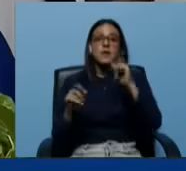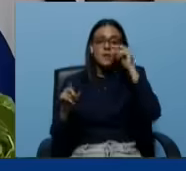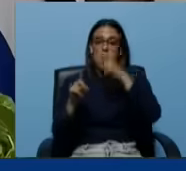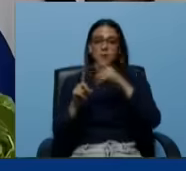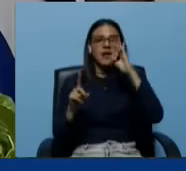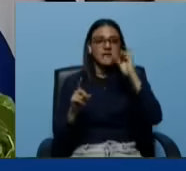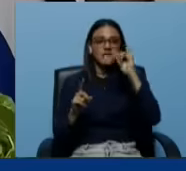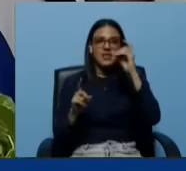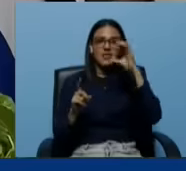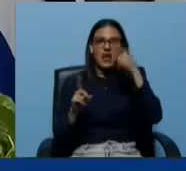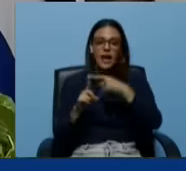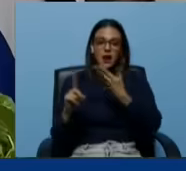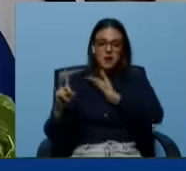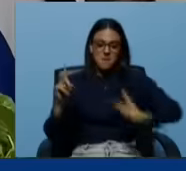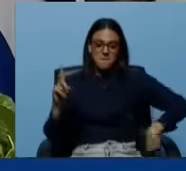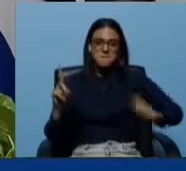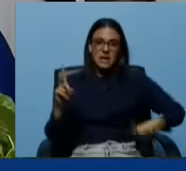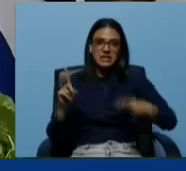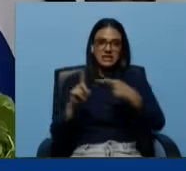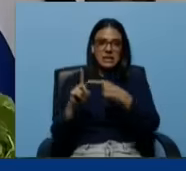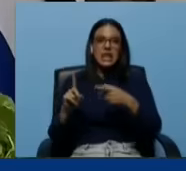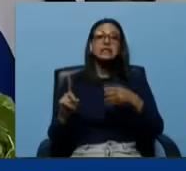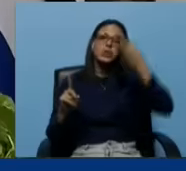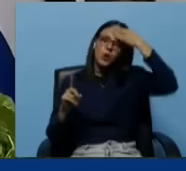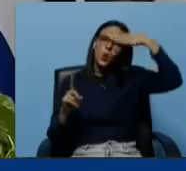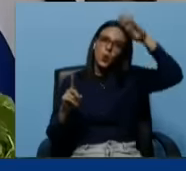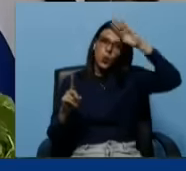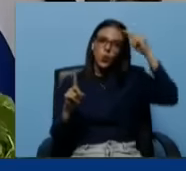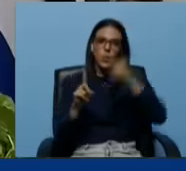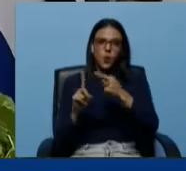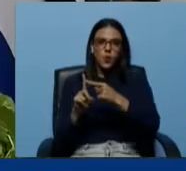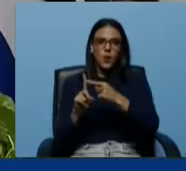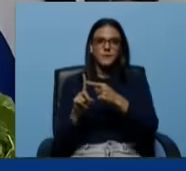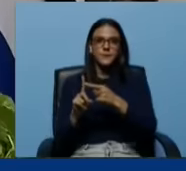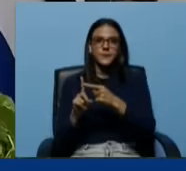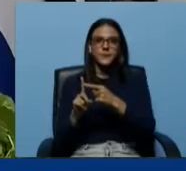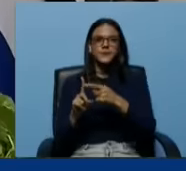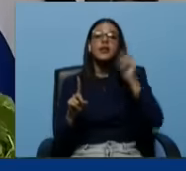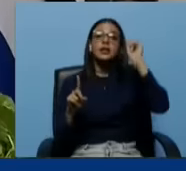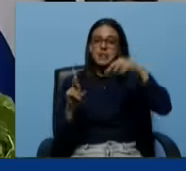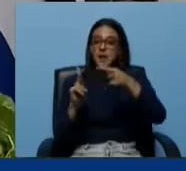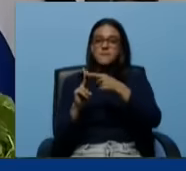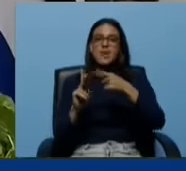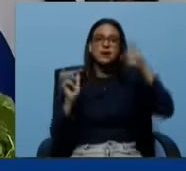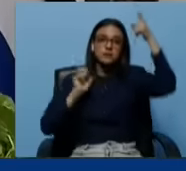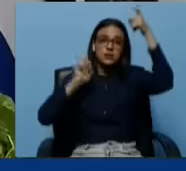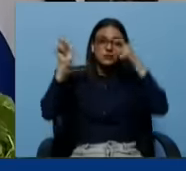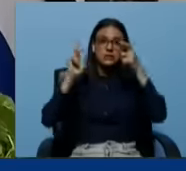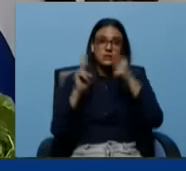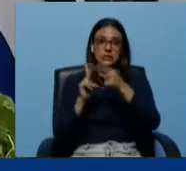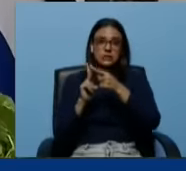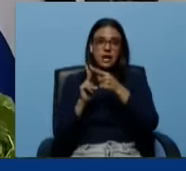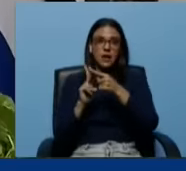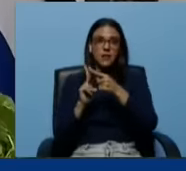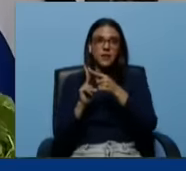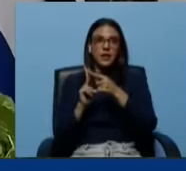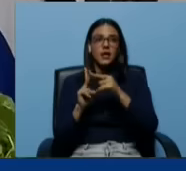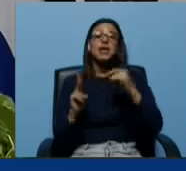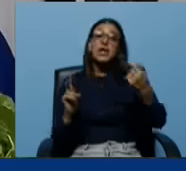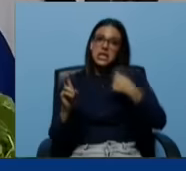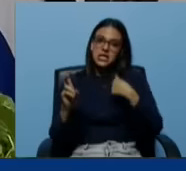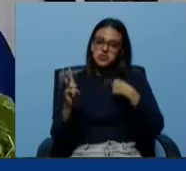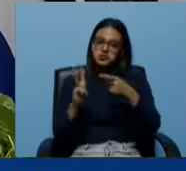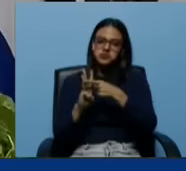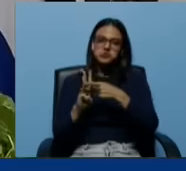Ruz, presidente del Consejo de Estado de la República de Cuba, Hugo Chávez Frías, y yo, ¿qué les puedo decir? ¿Qué les